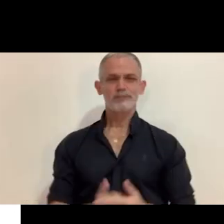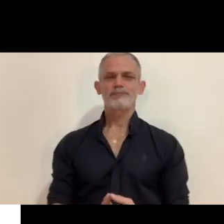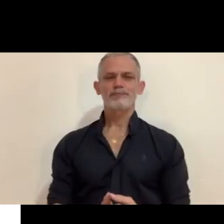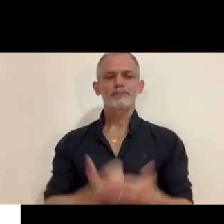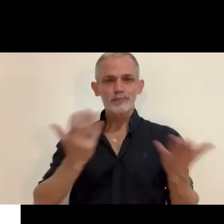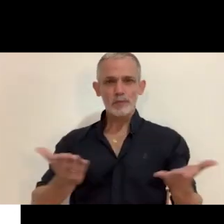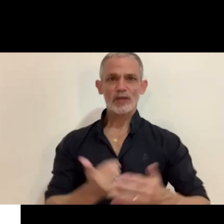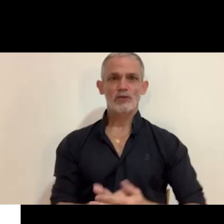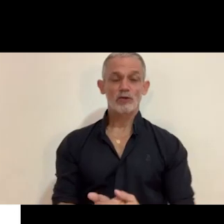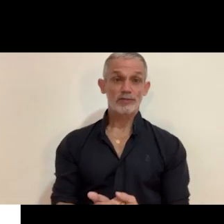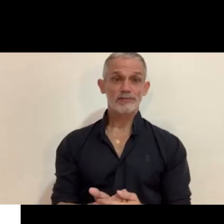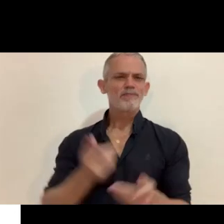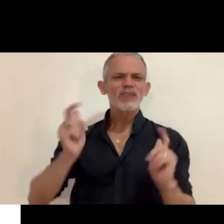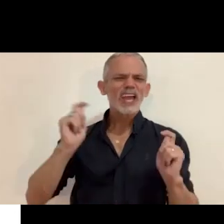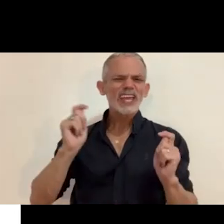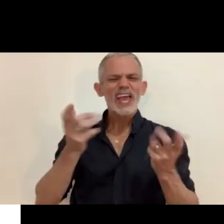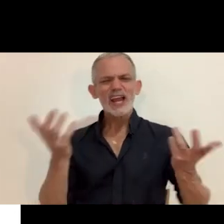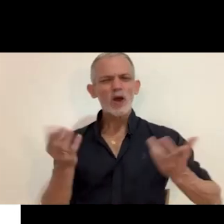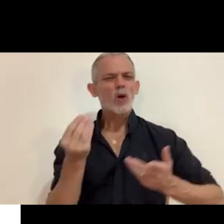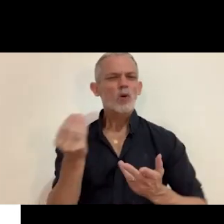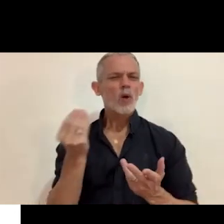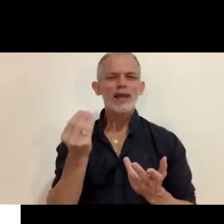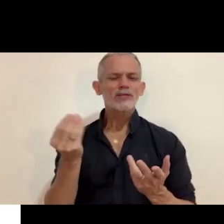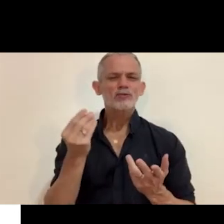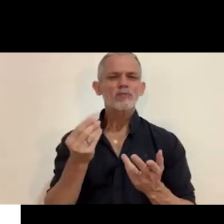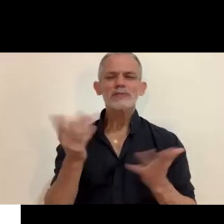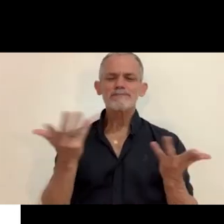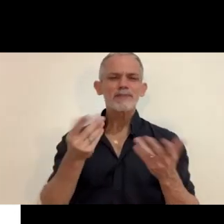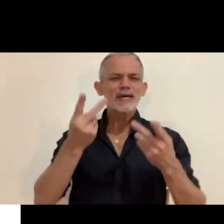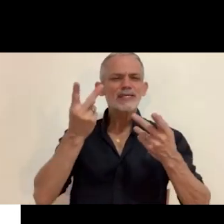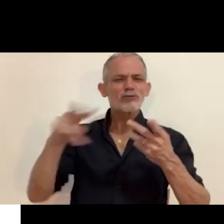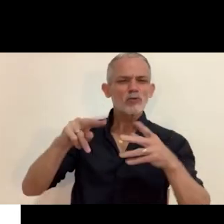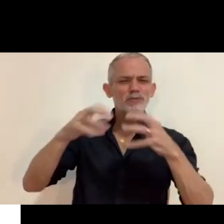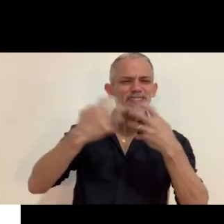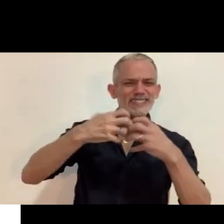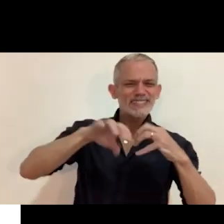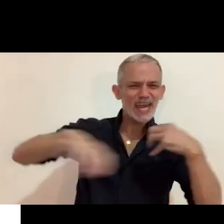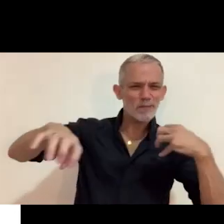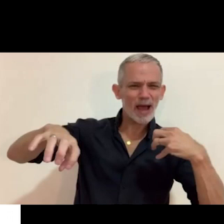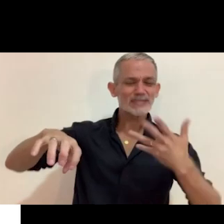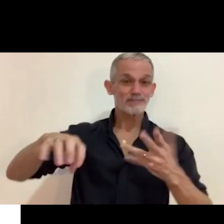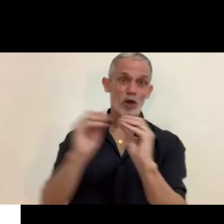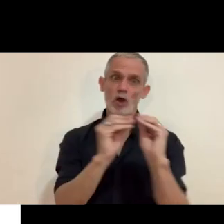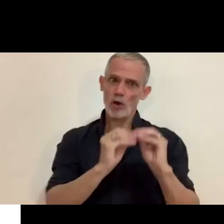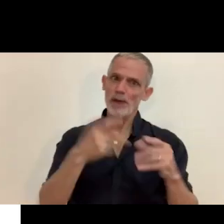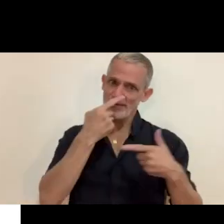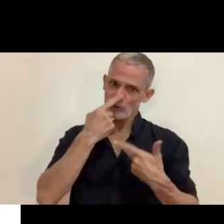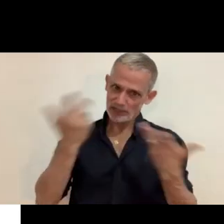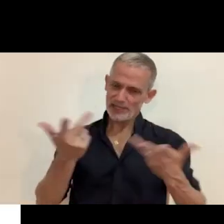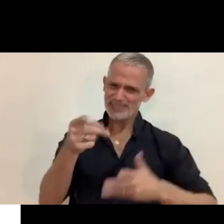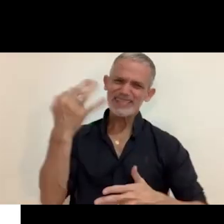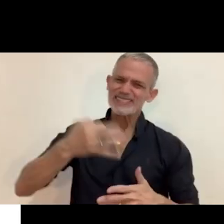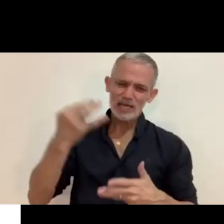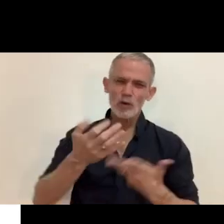Entonces, ¿a quién y cuáles son los subsistemas? Y esta es la parte que a nuestros compañeros les va a interesar, si están